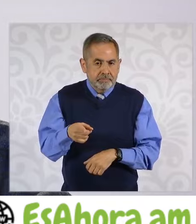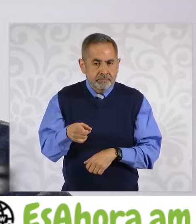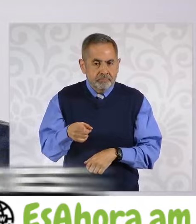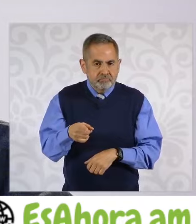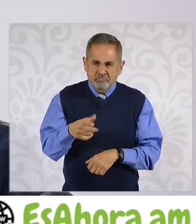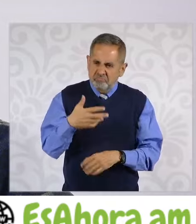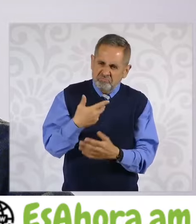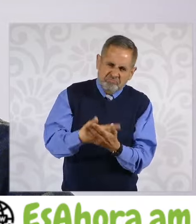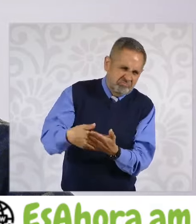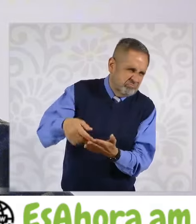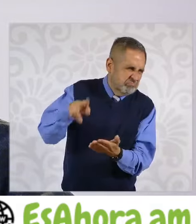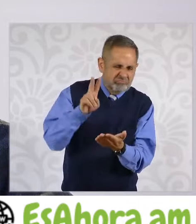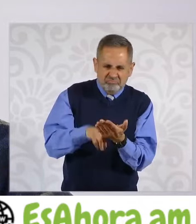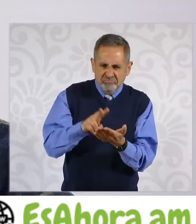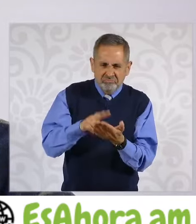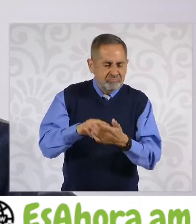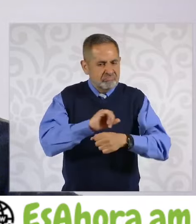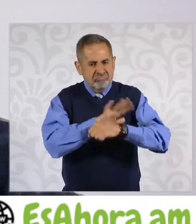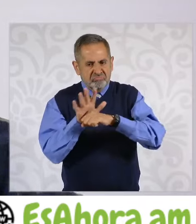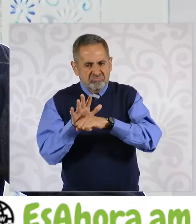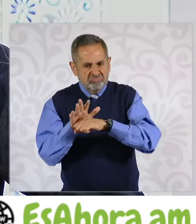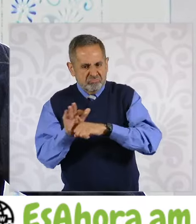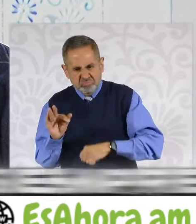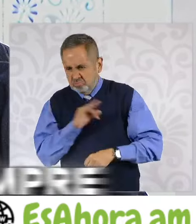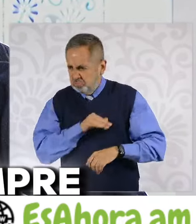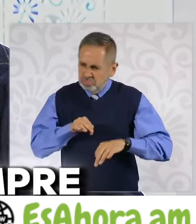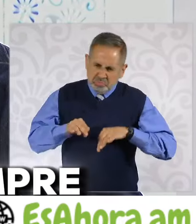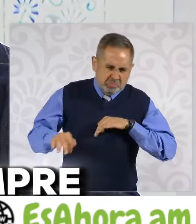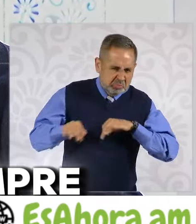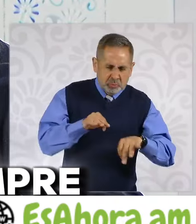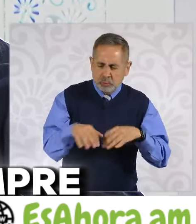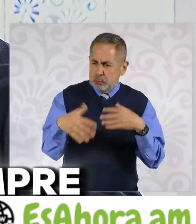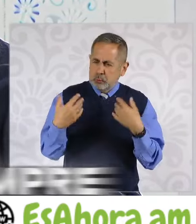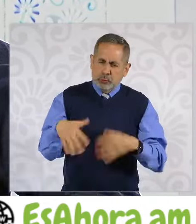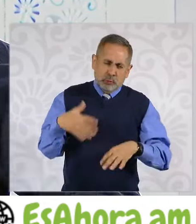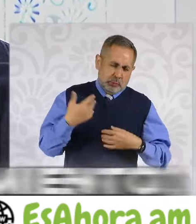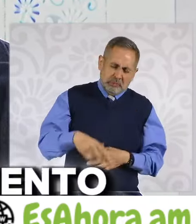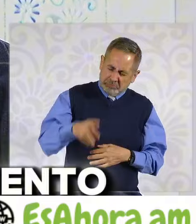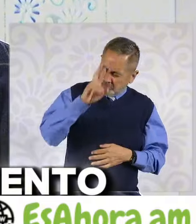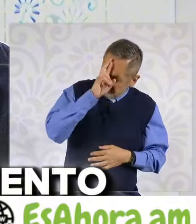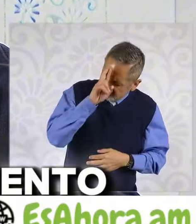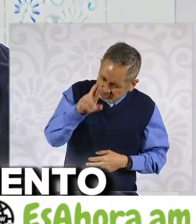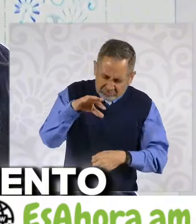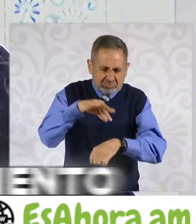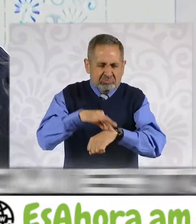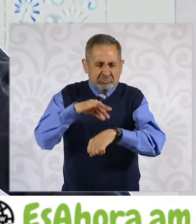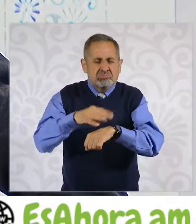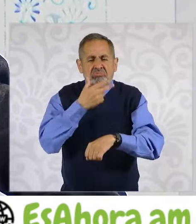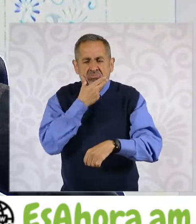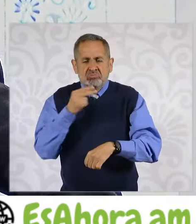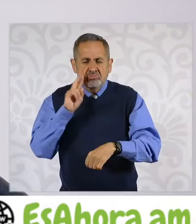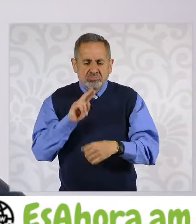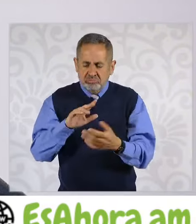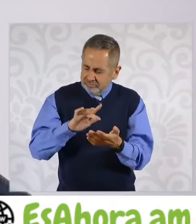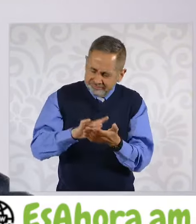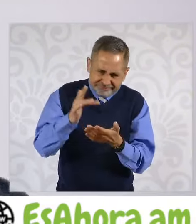como héroes, heroínas en el COVID, nuestro agradecimiento siempre y nuestro agradecimiento